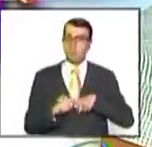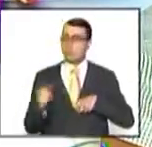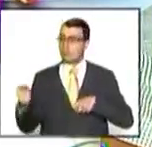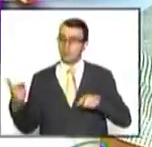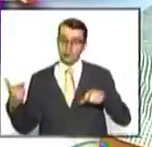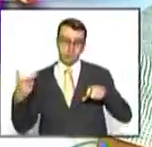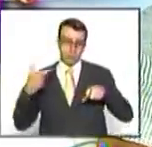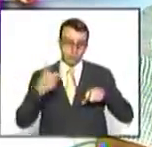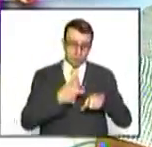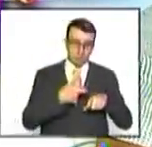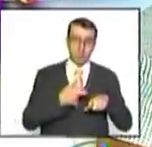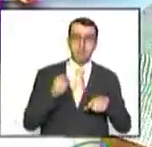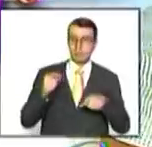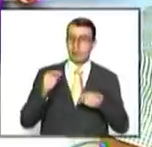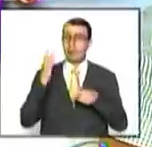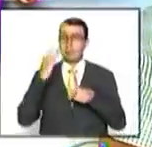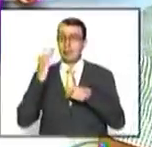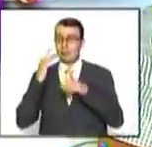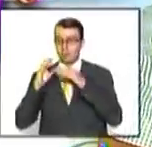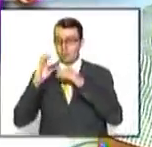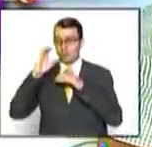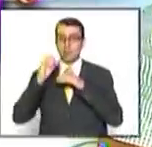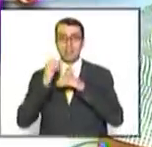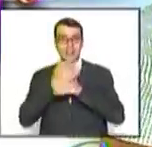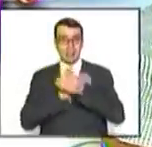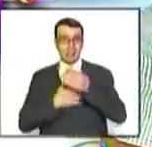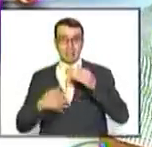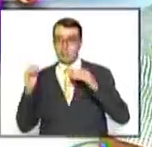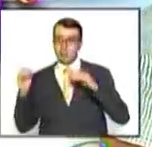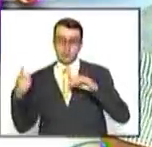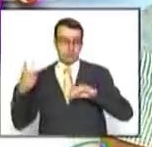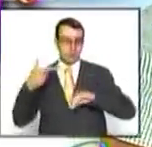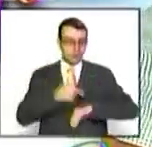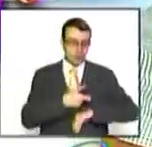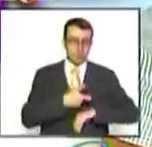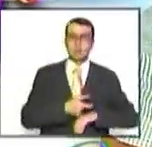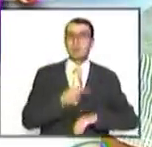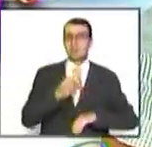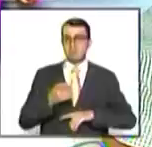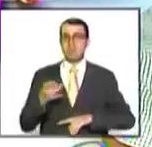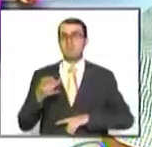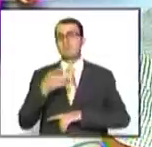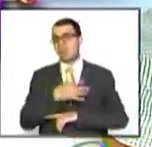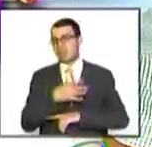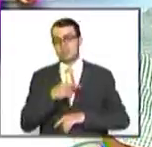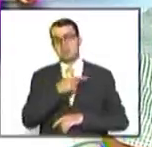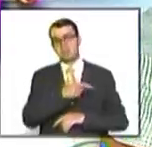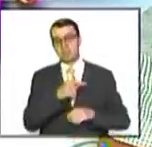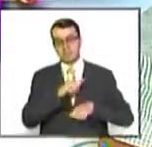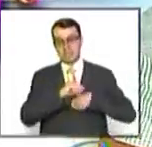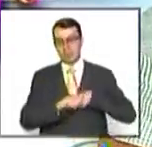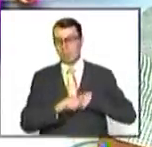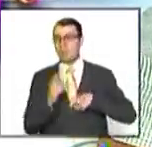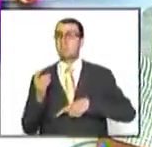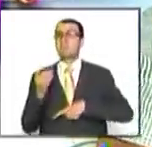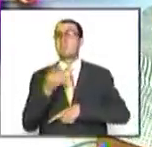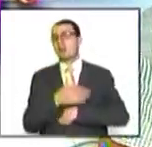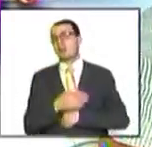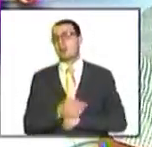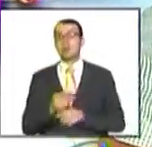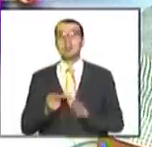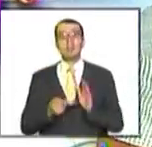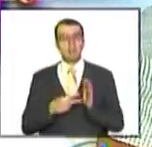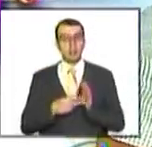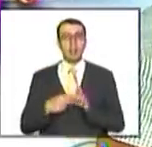rico en plaquetas ozonificado es igual o más efectivo que la propia cirugía. O sea que nosotros ya